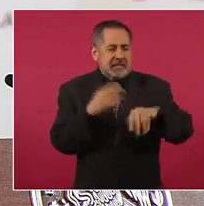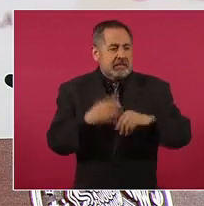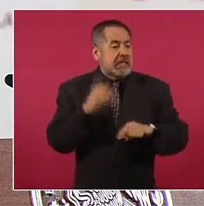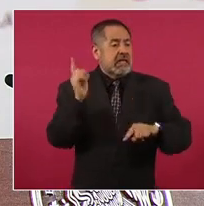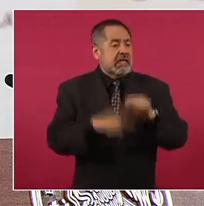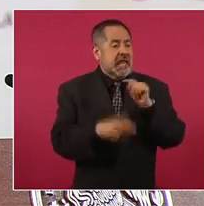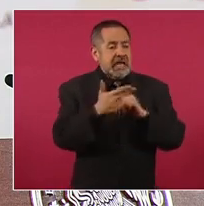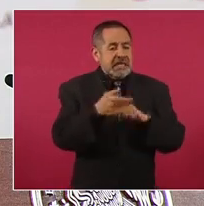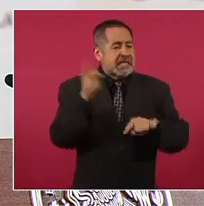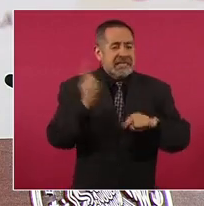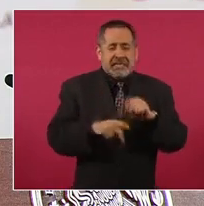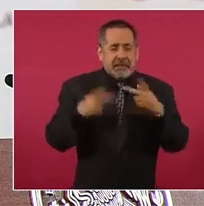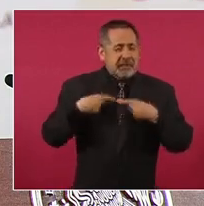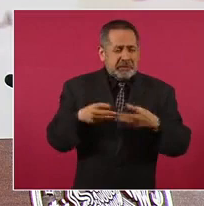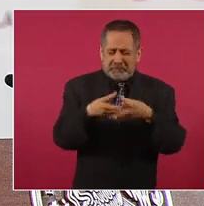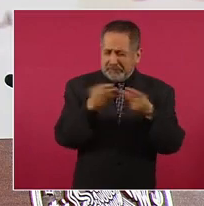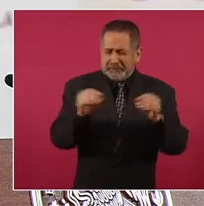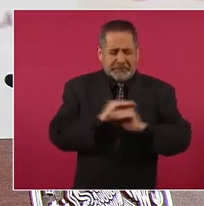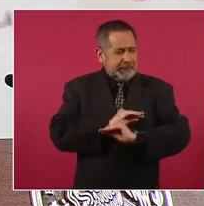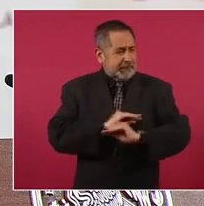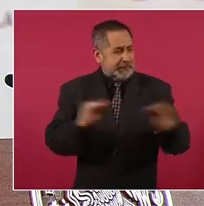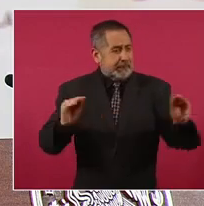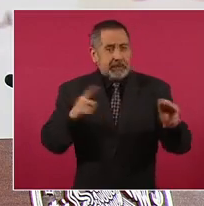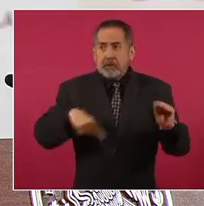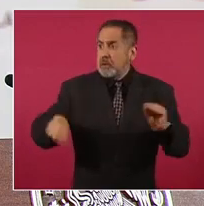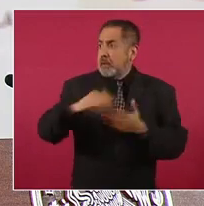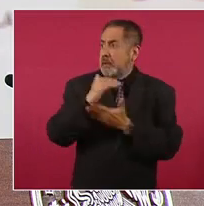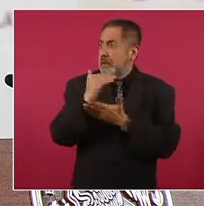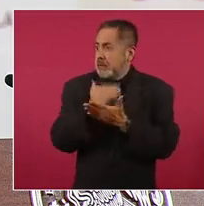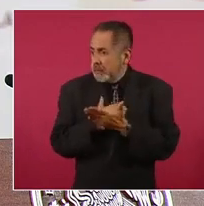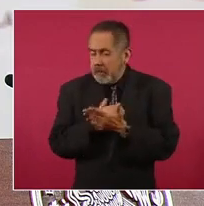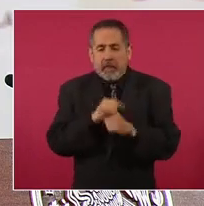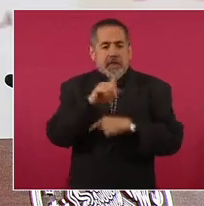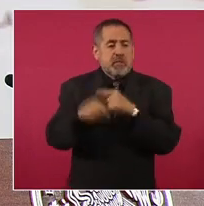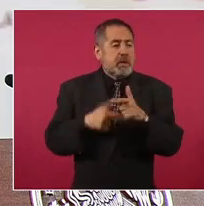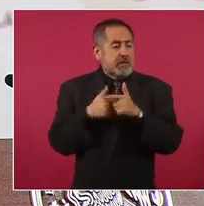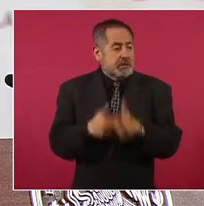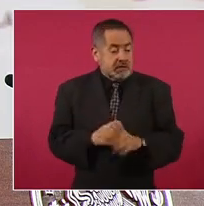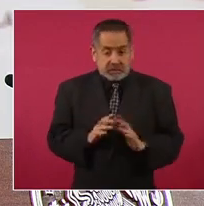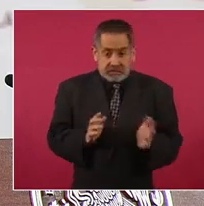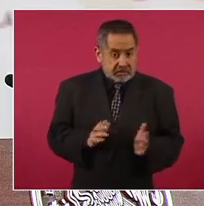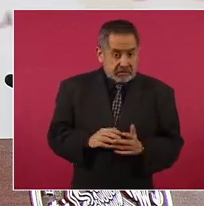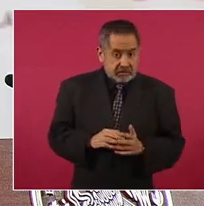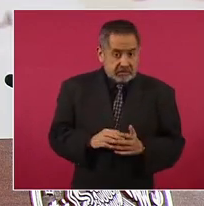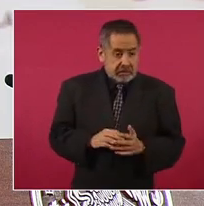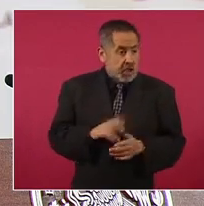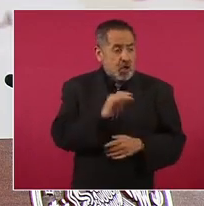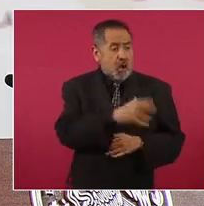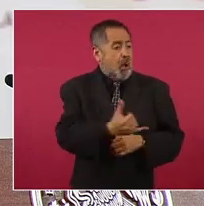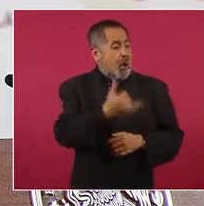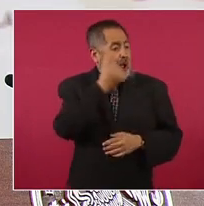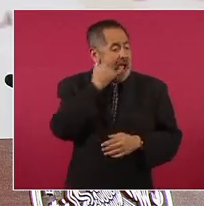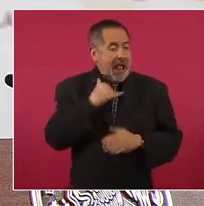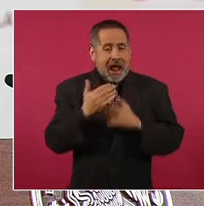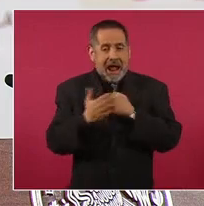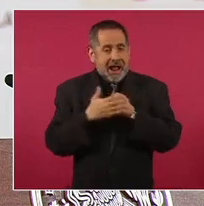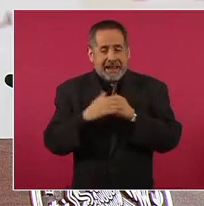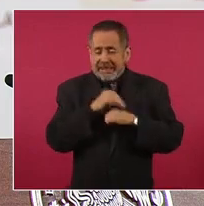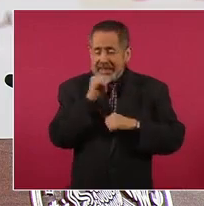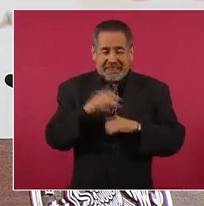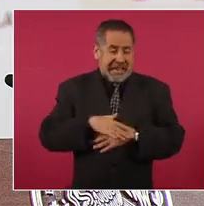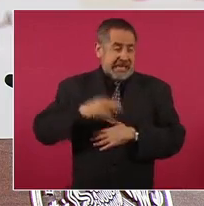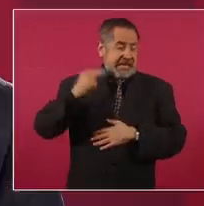que quiten a su gente mientras se enfría todo el alboroto. Si no me marquen, a menos que sea